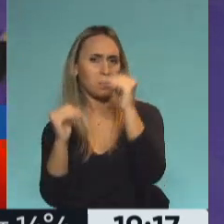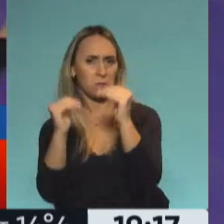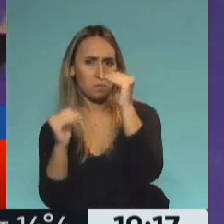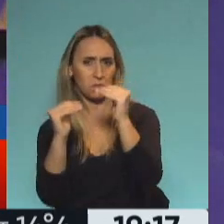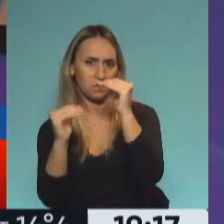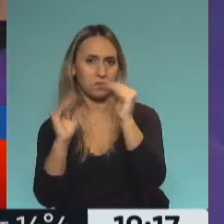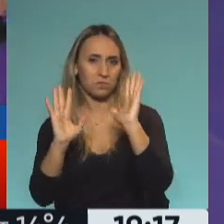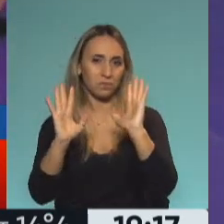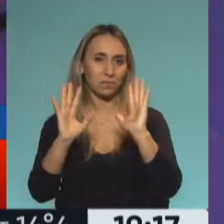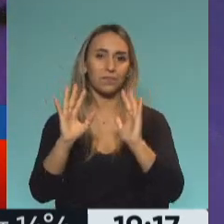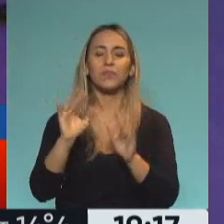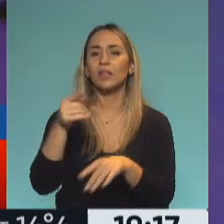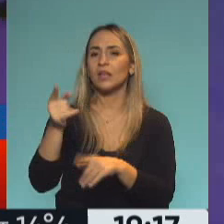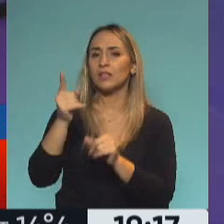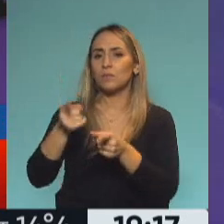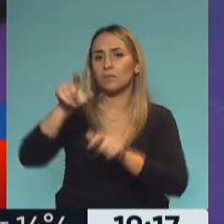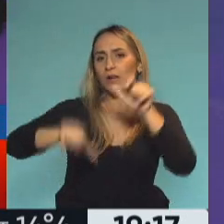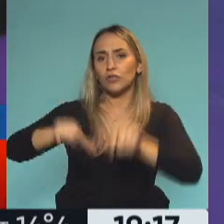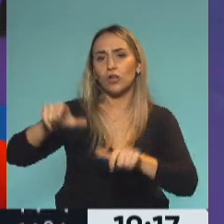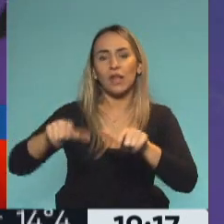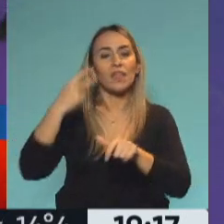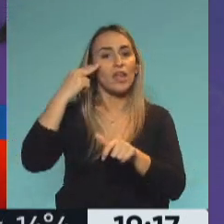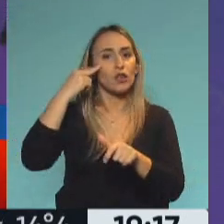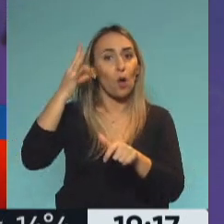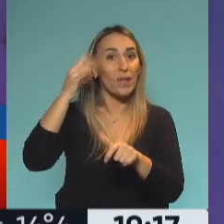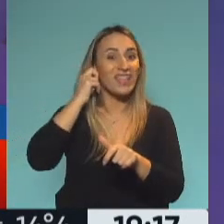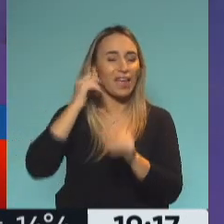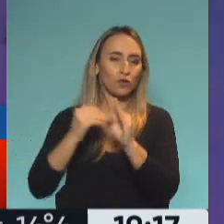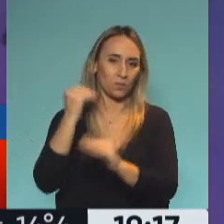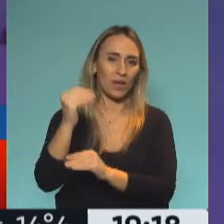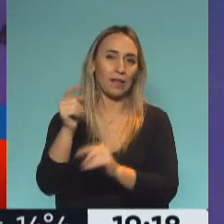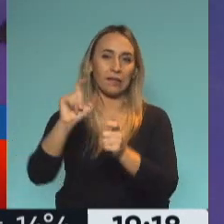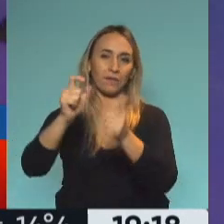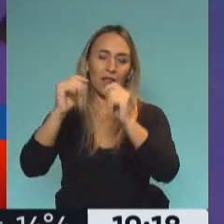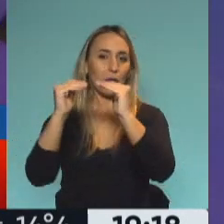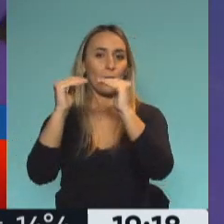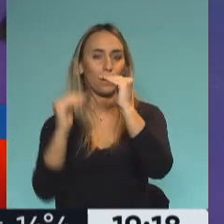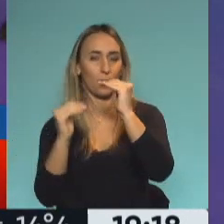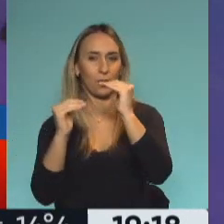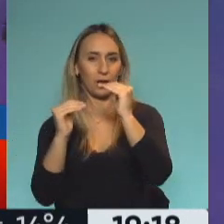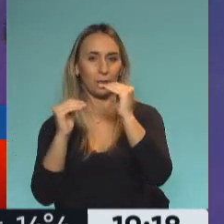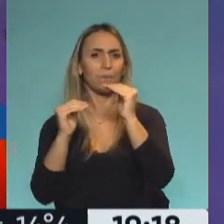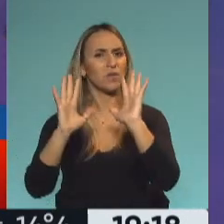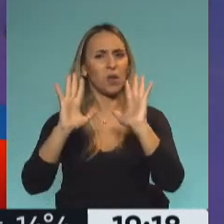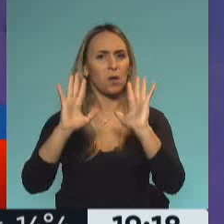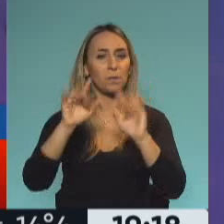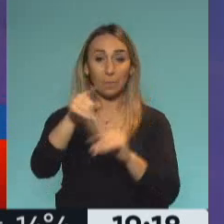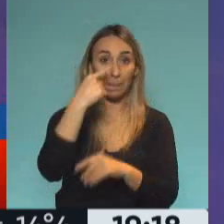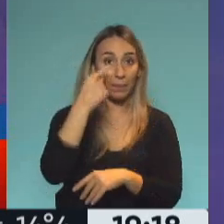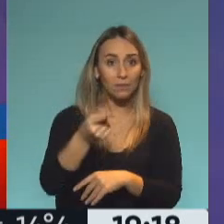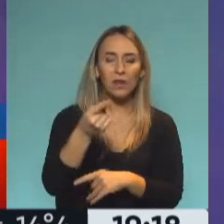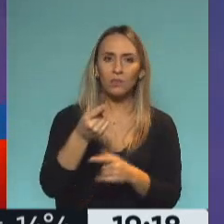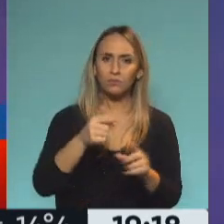todas esas comprende cosas. la complejidad de Y la los edad. mayores de 90. Claro. Ahí ya la diferencia es un poco menor. Se acota Pero la fíjese cómo se ha